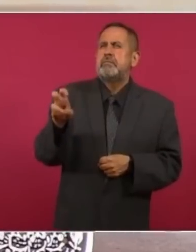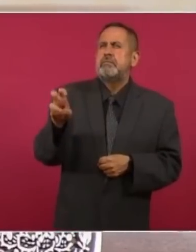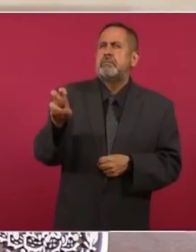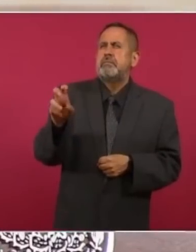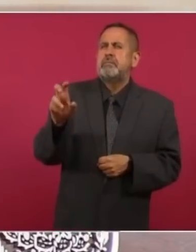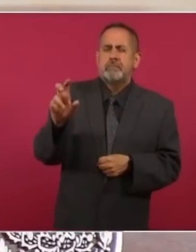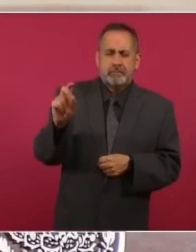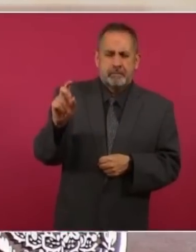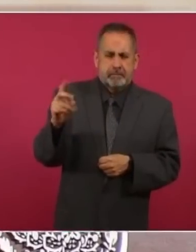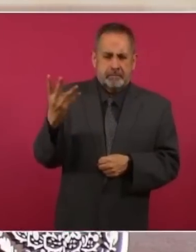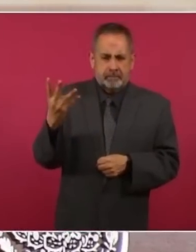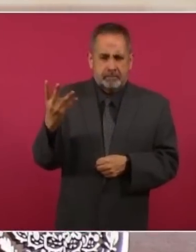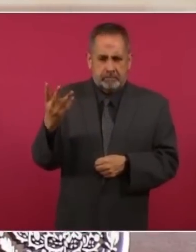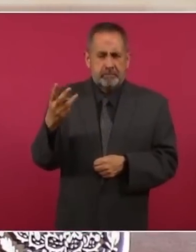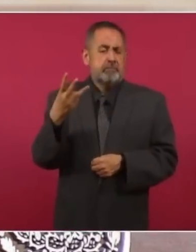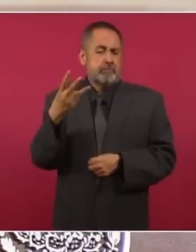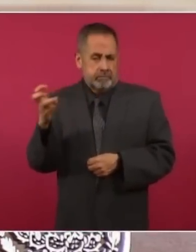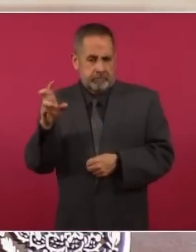334.